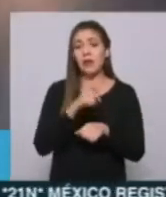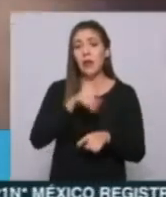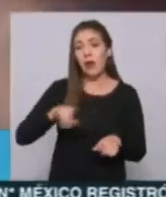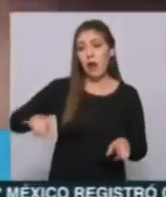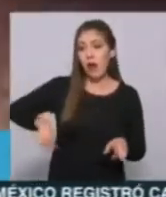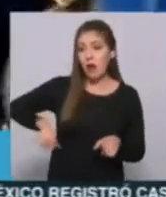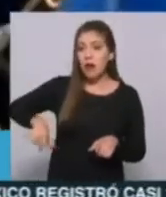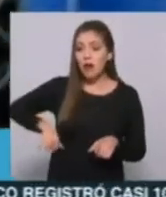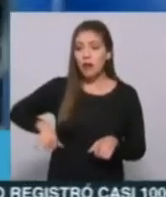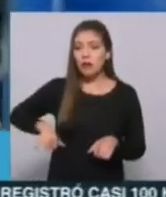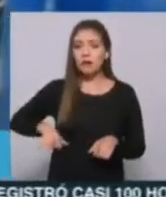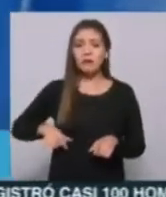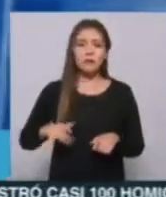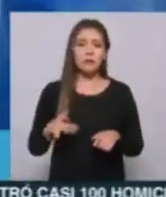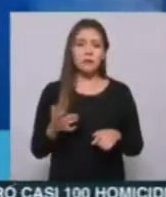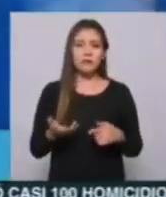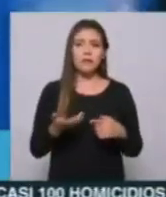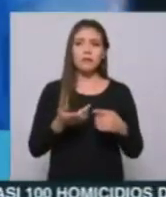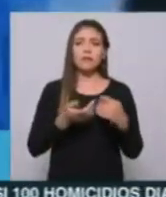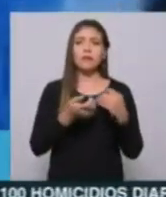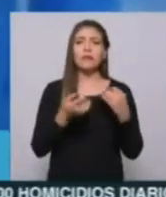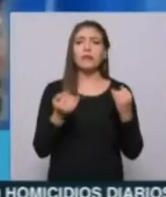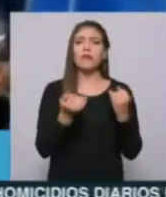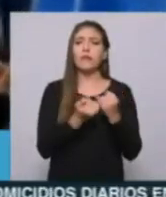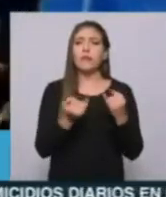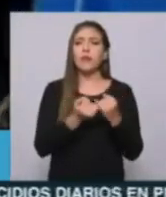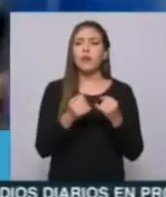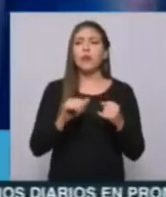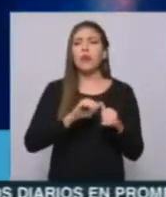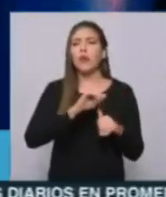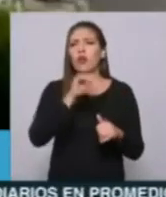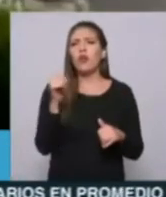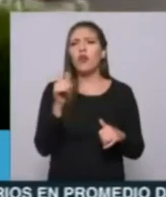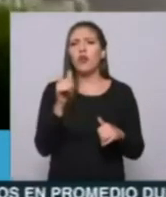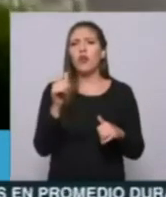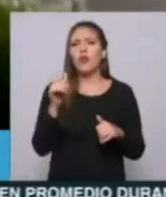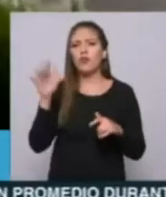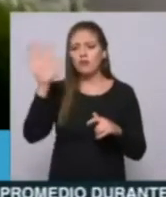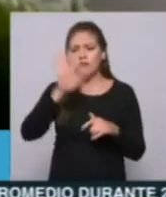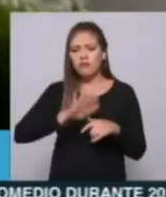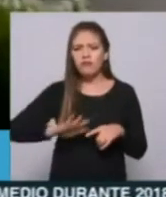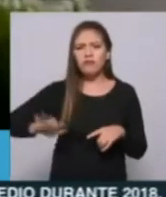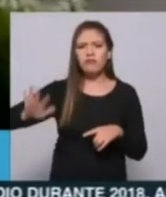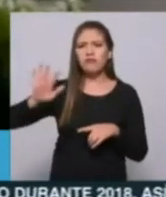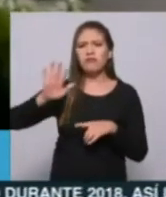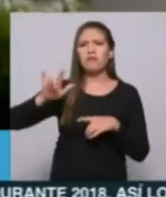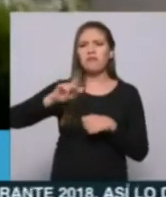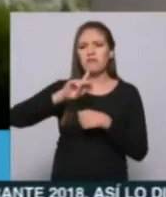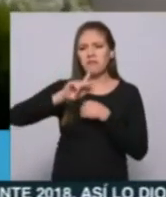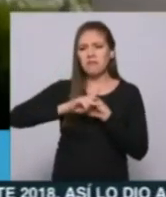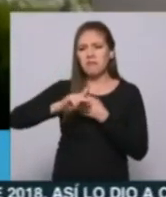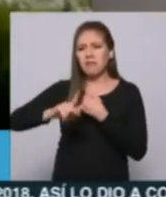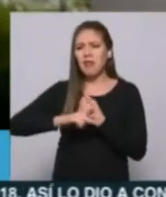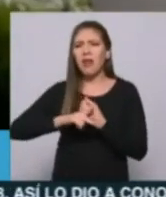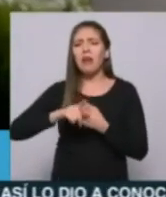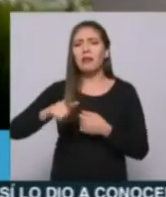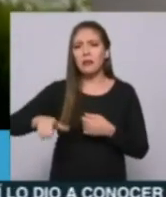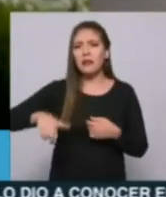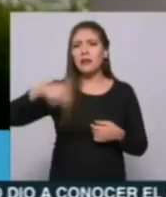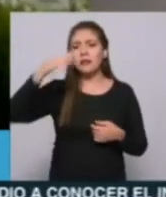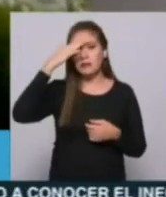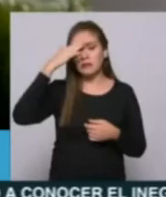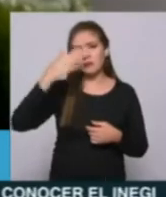interés, y hemos descuidado también el resto de los otros elementos que